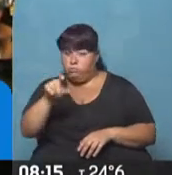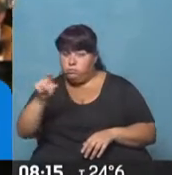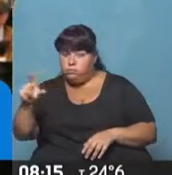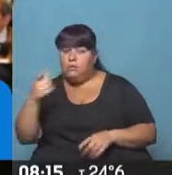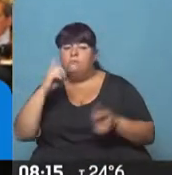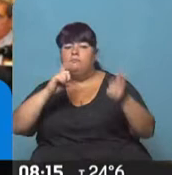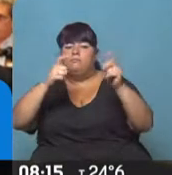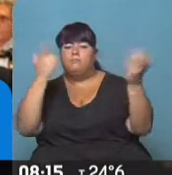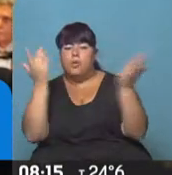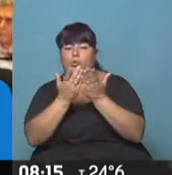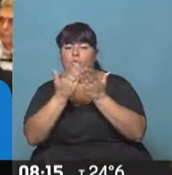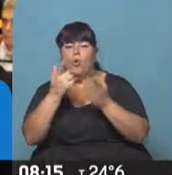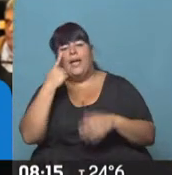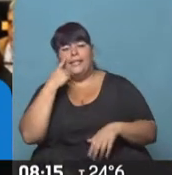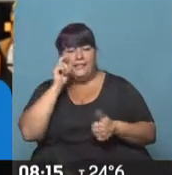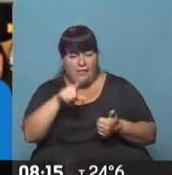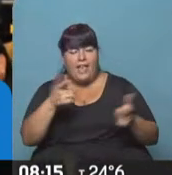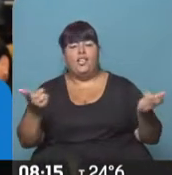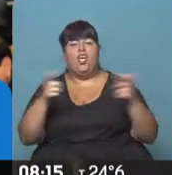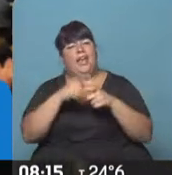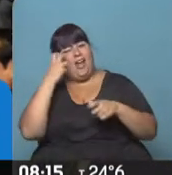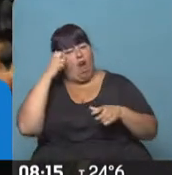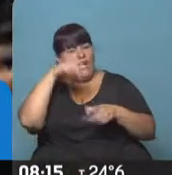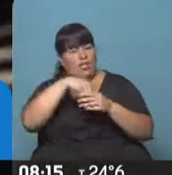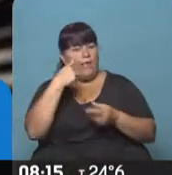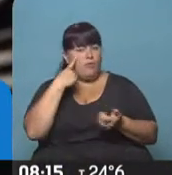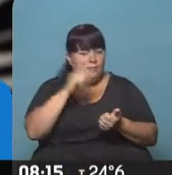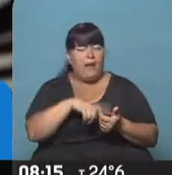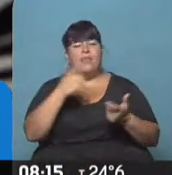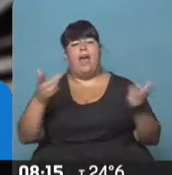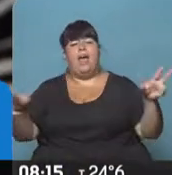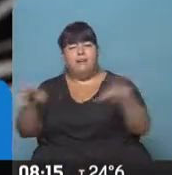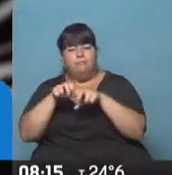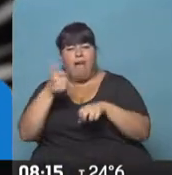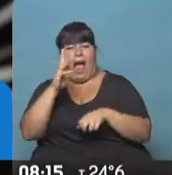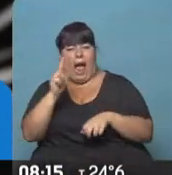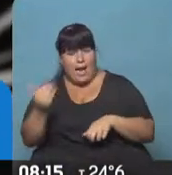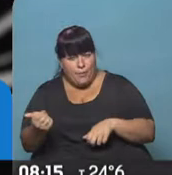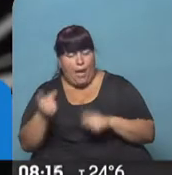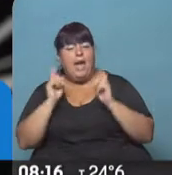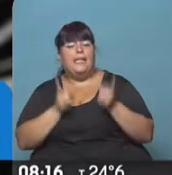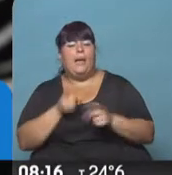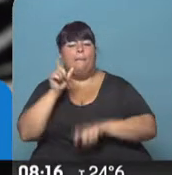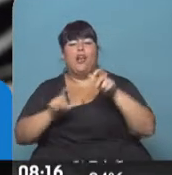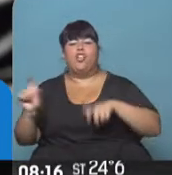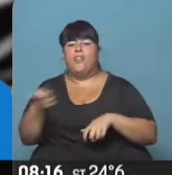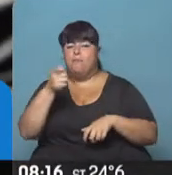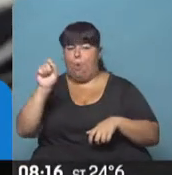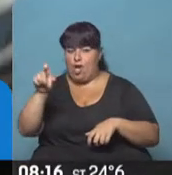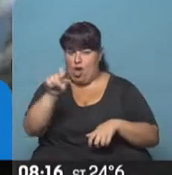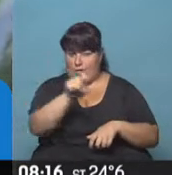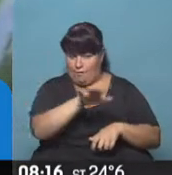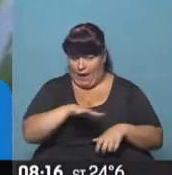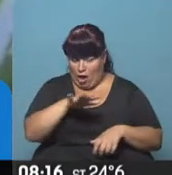el revalúo fue analizado por el intendente, Consejo Deliberante, la Agencia de Recaudación de la Provincia de Buenos Aires y agentes inmobiliarios